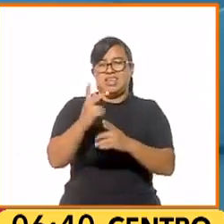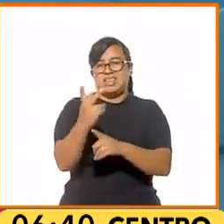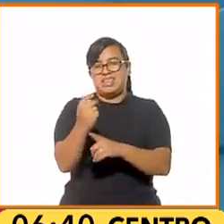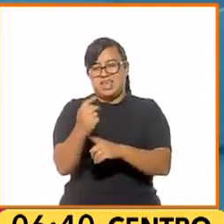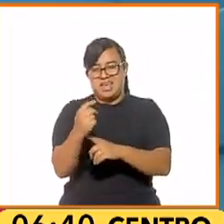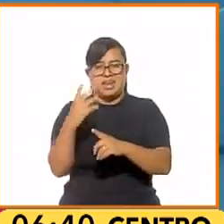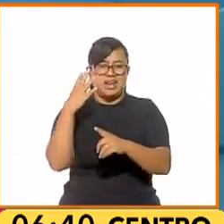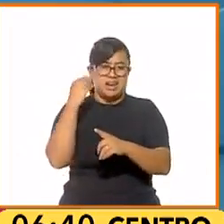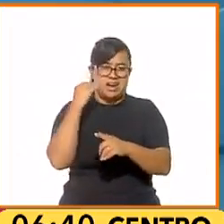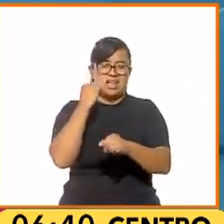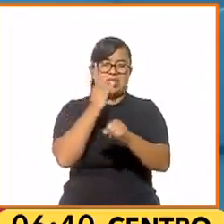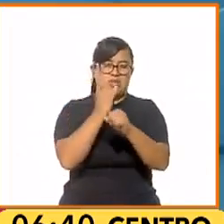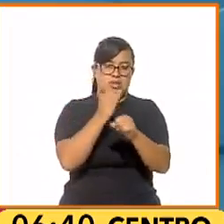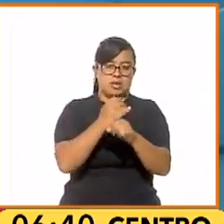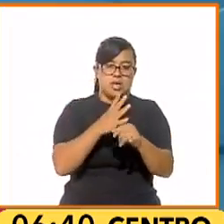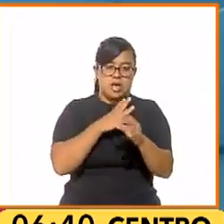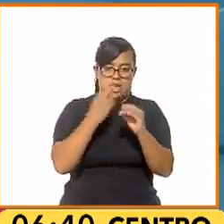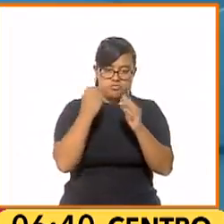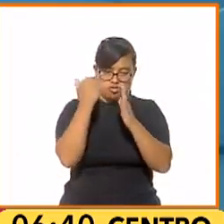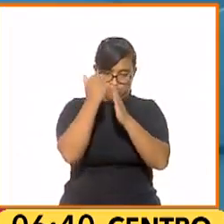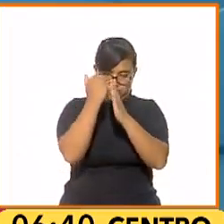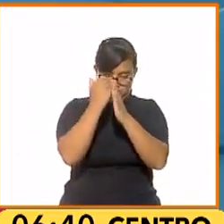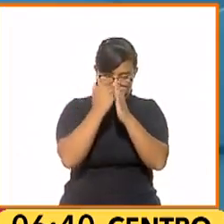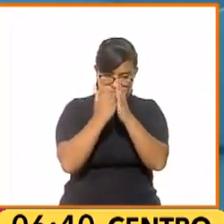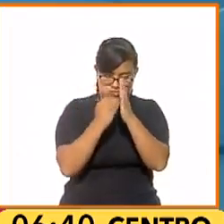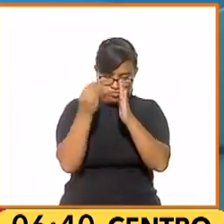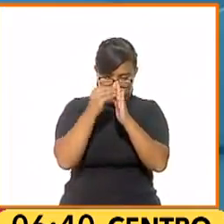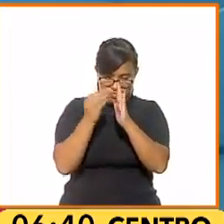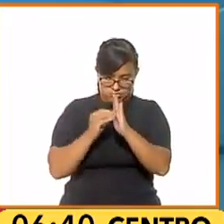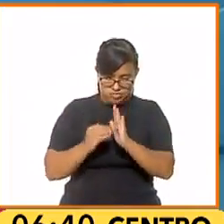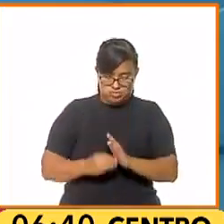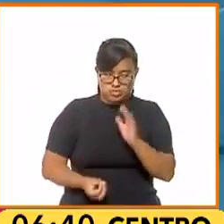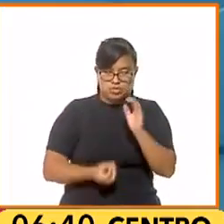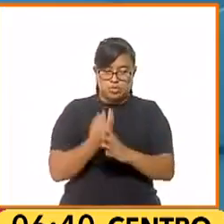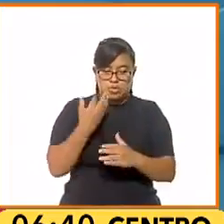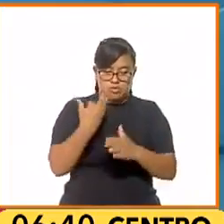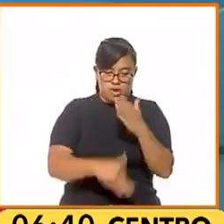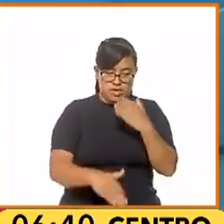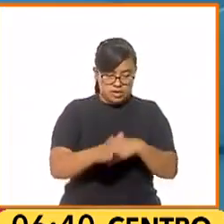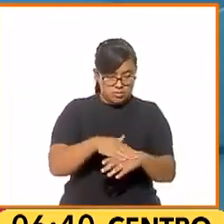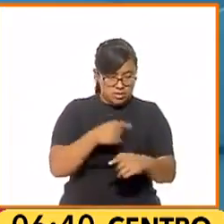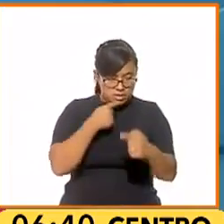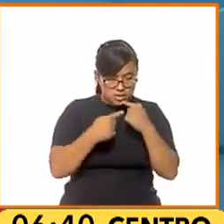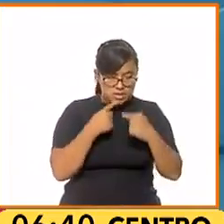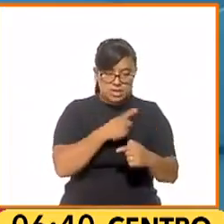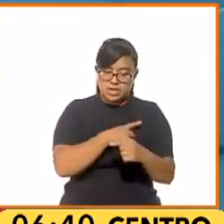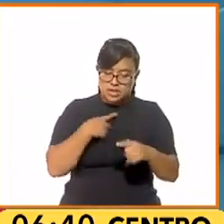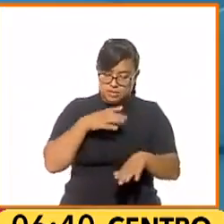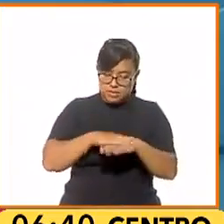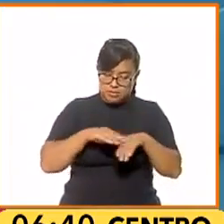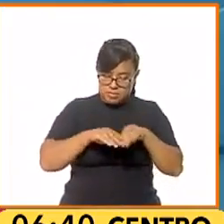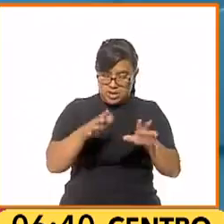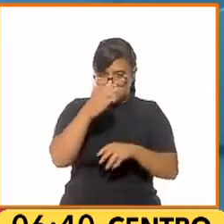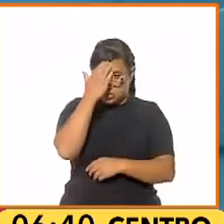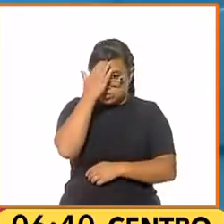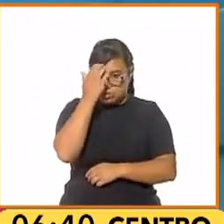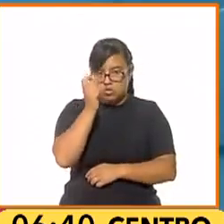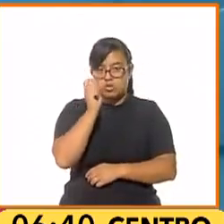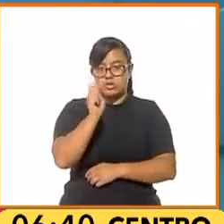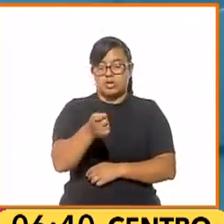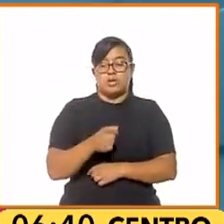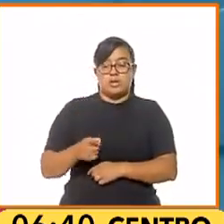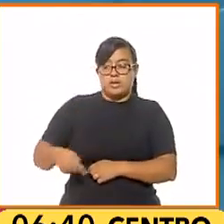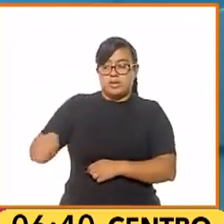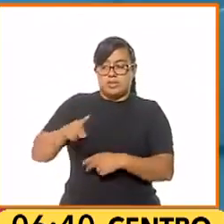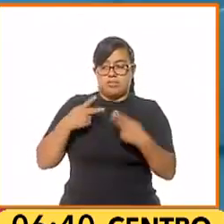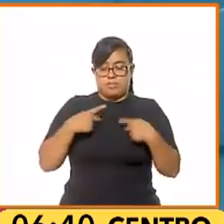telecomunicaciones con muchos apartados, como ya usted bien lo señala, por discutir y por conocer también la ciudadanía, lo